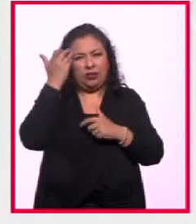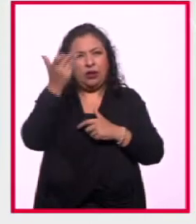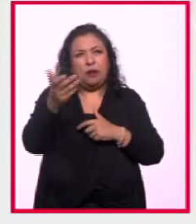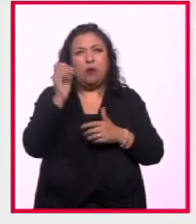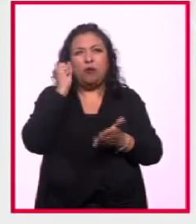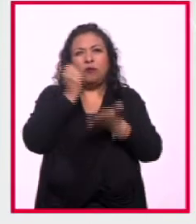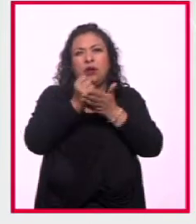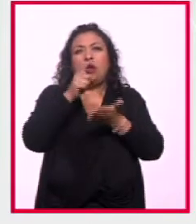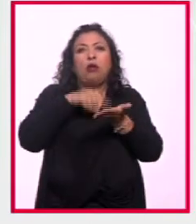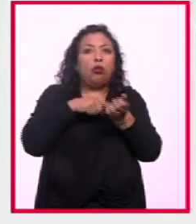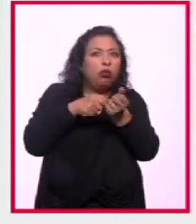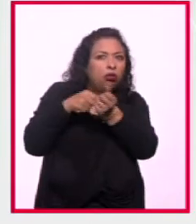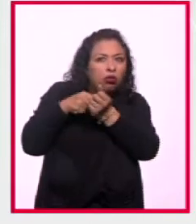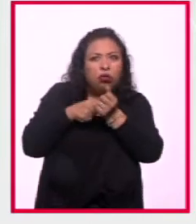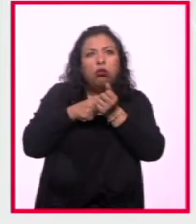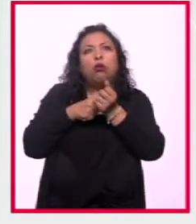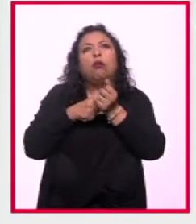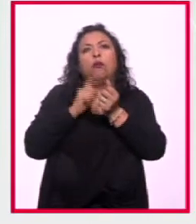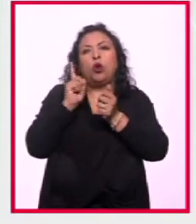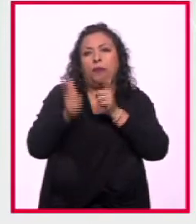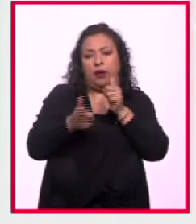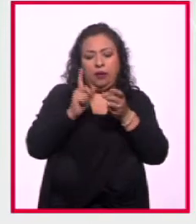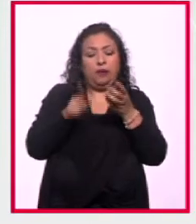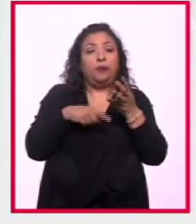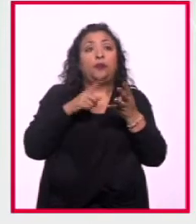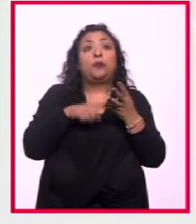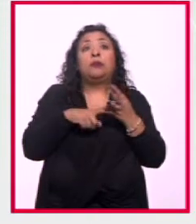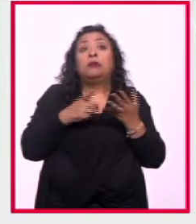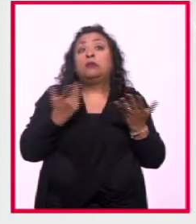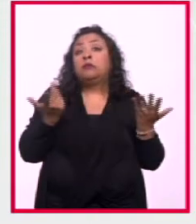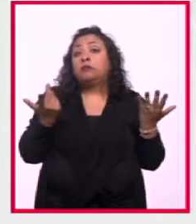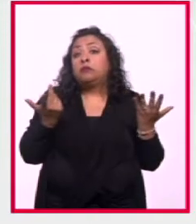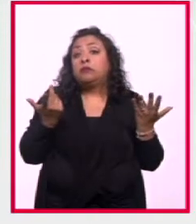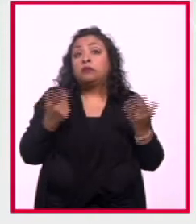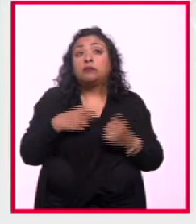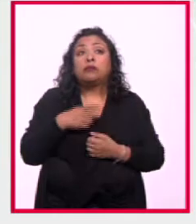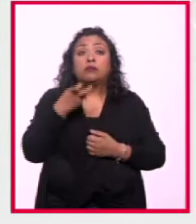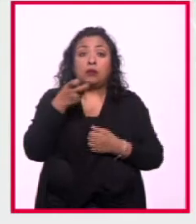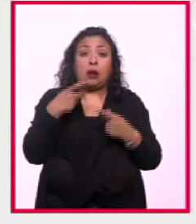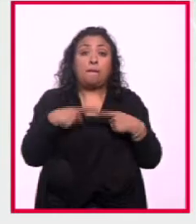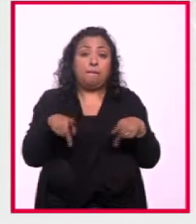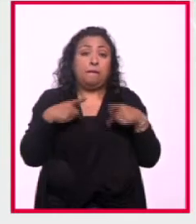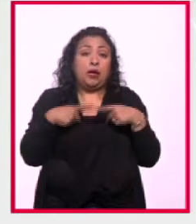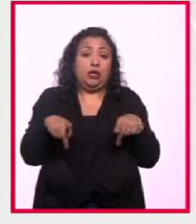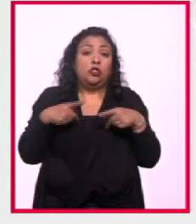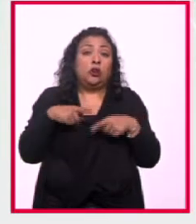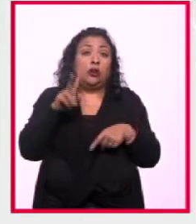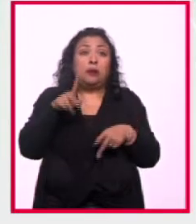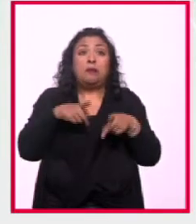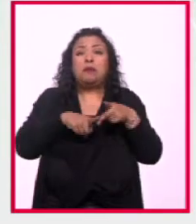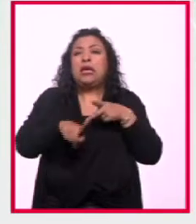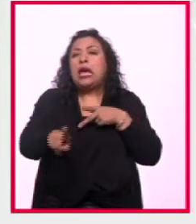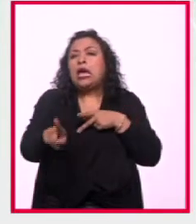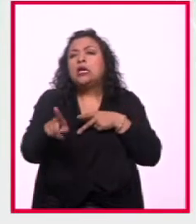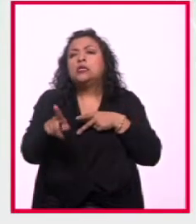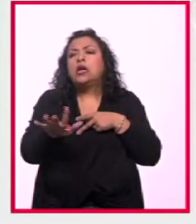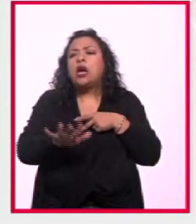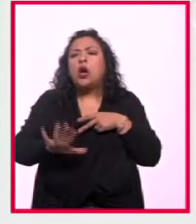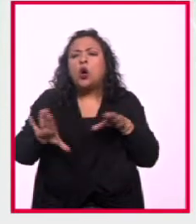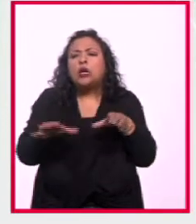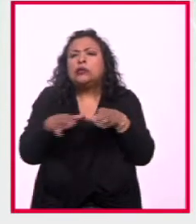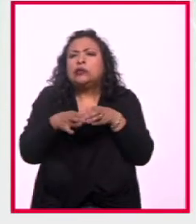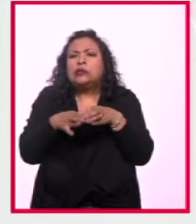proscrito y escondiéndose a salto de mata es gente surgida de abajo de los sectores